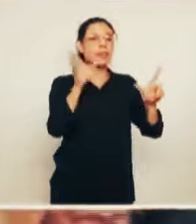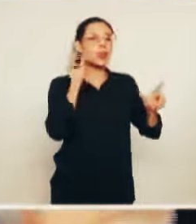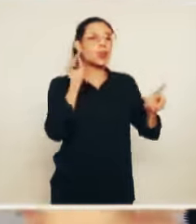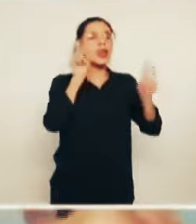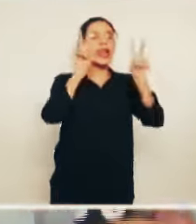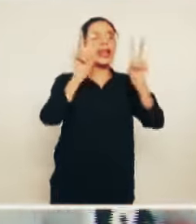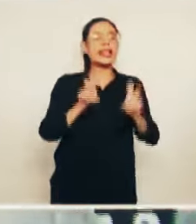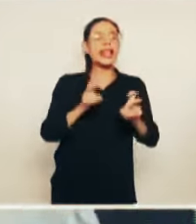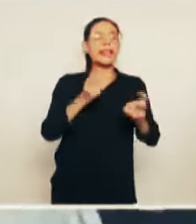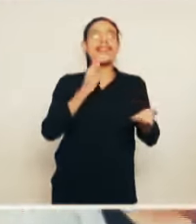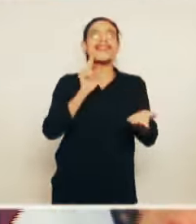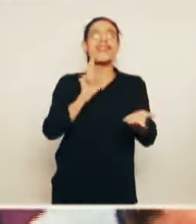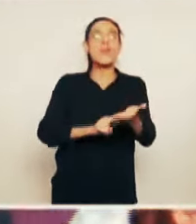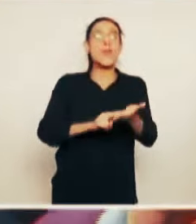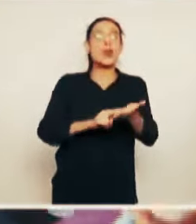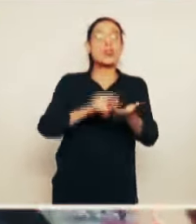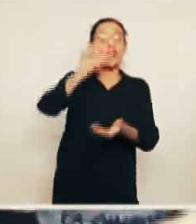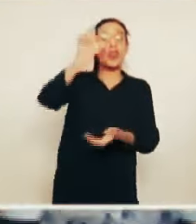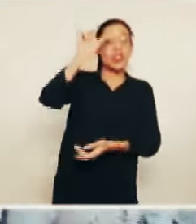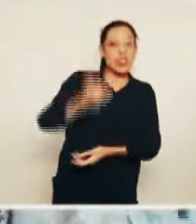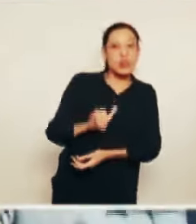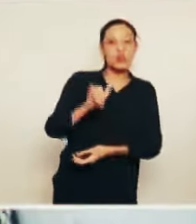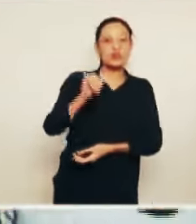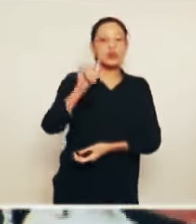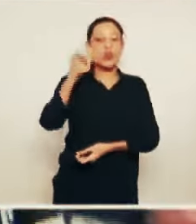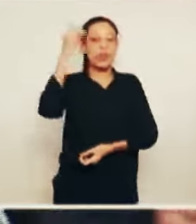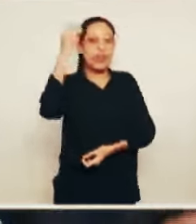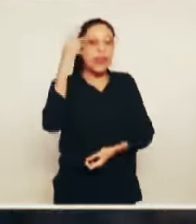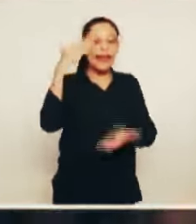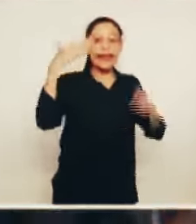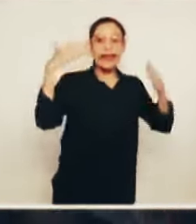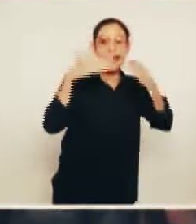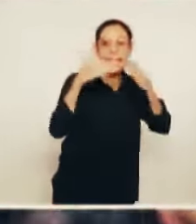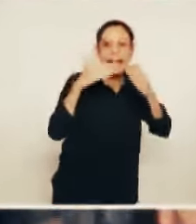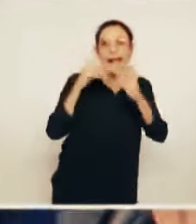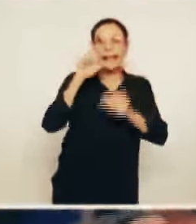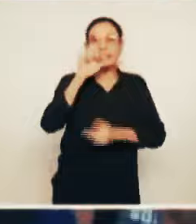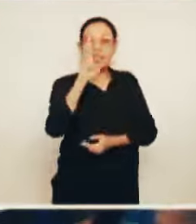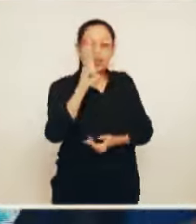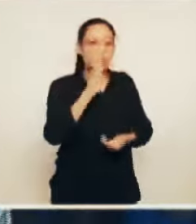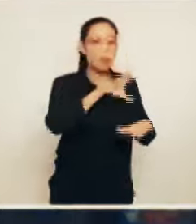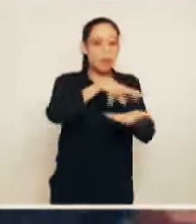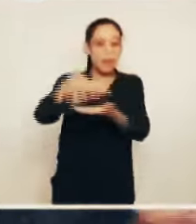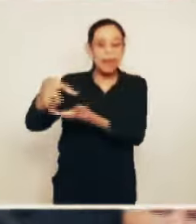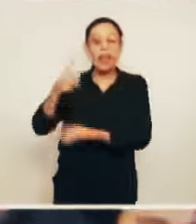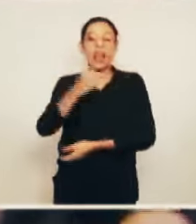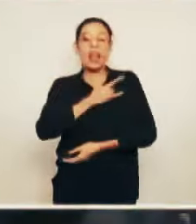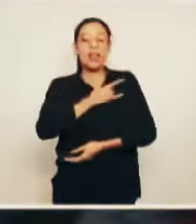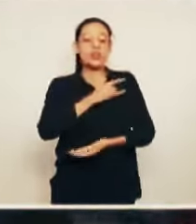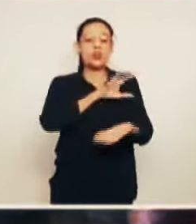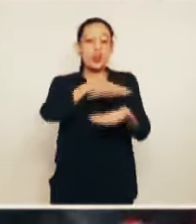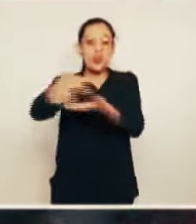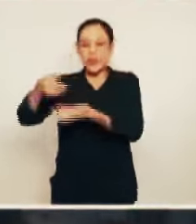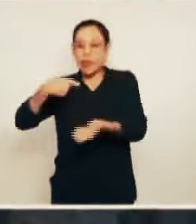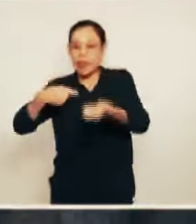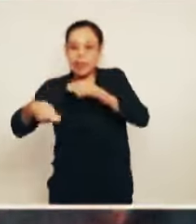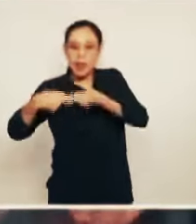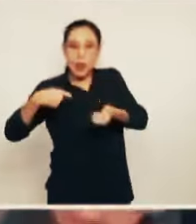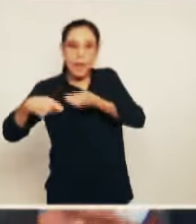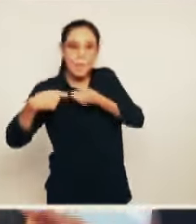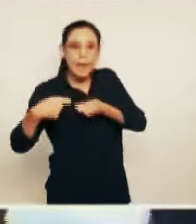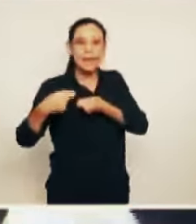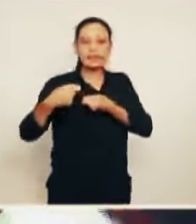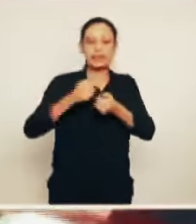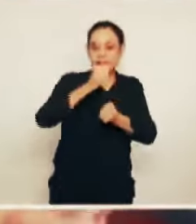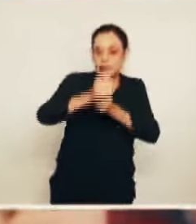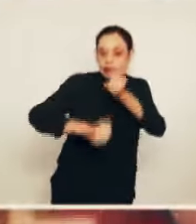eléctricas que están llegando a las casas, a los clubes, a las universidades, a los comercios, a las